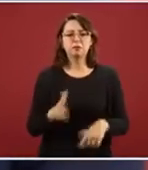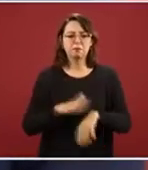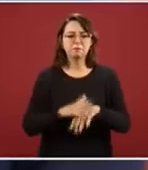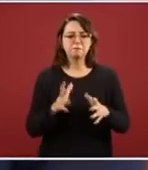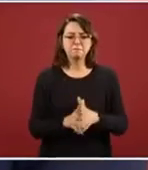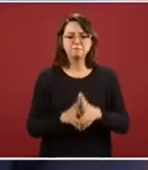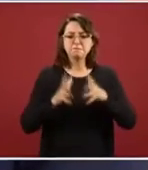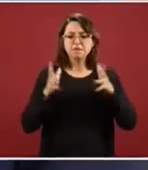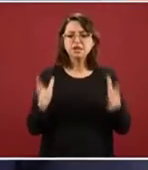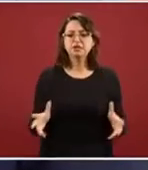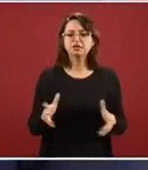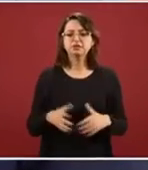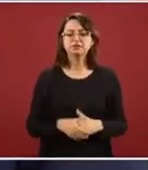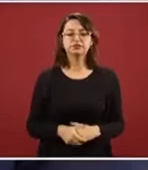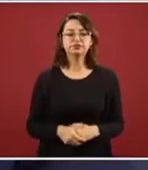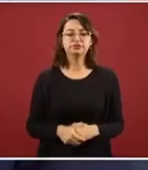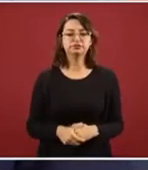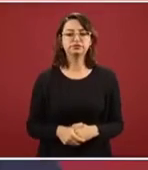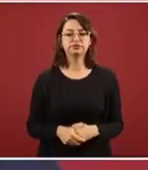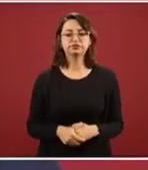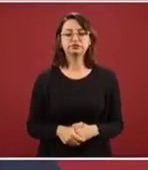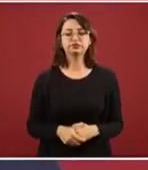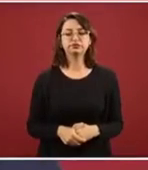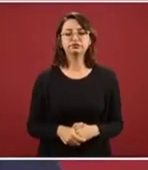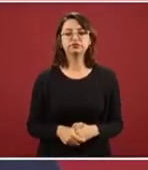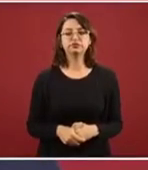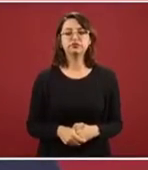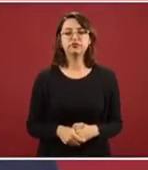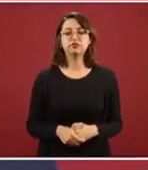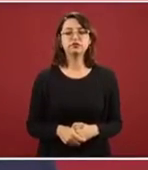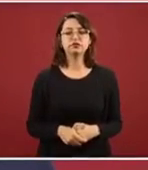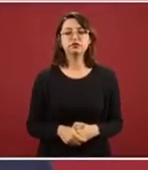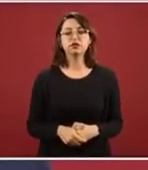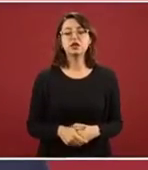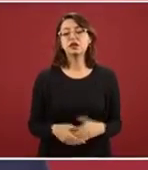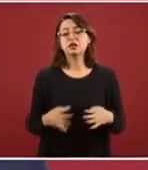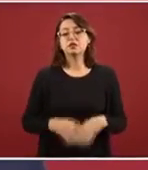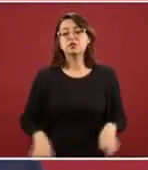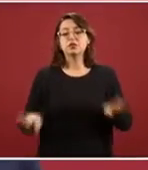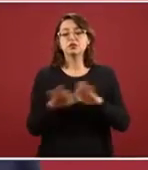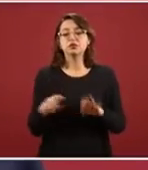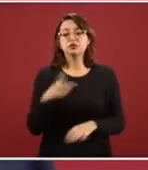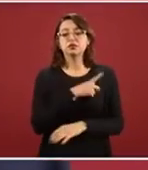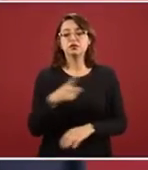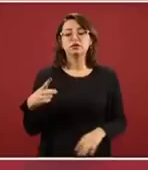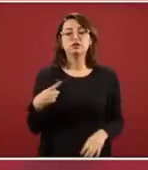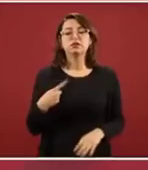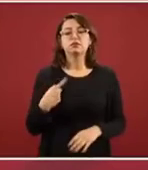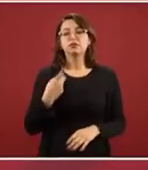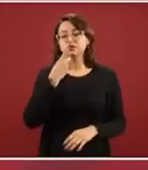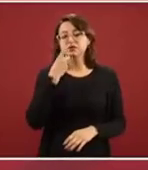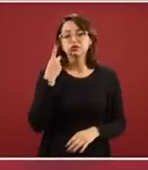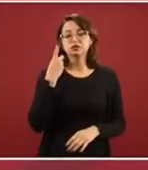crecimiento. Aquí lo que es importante destacar es que,